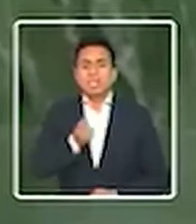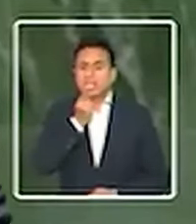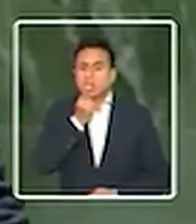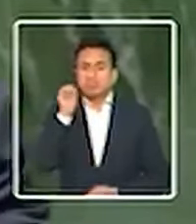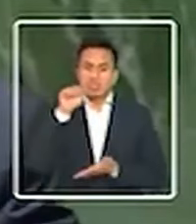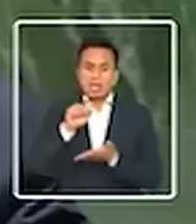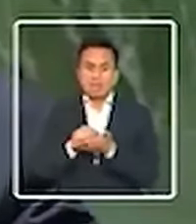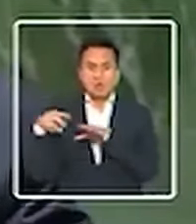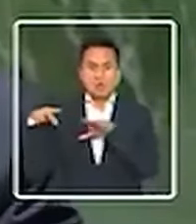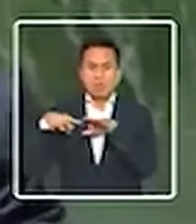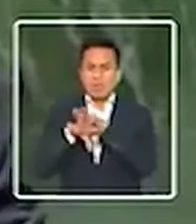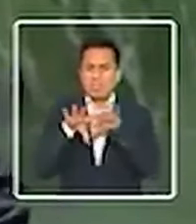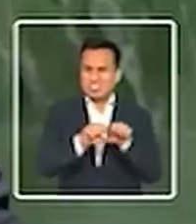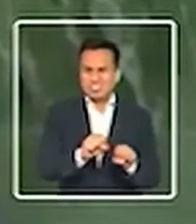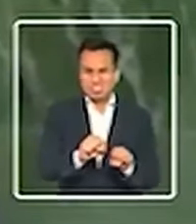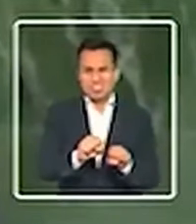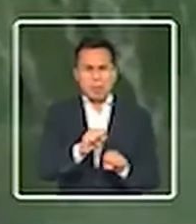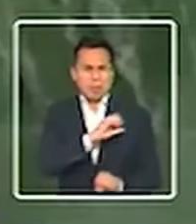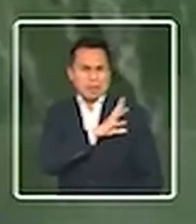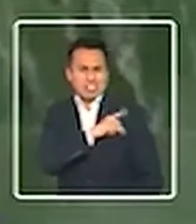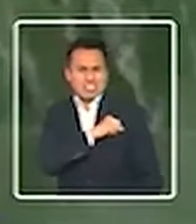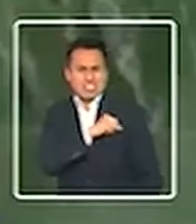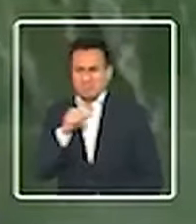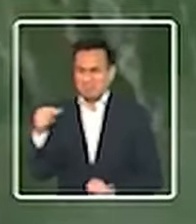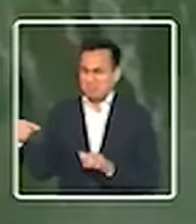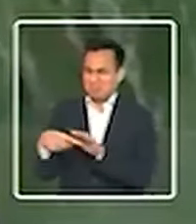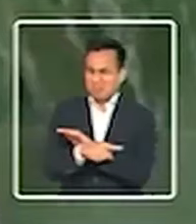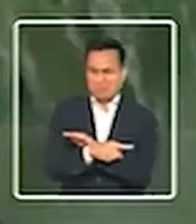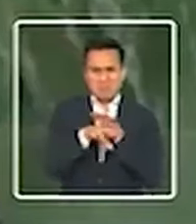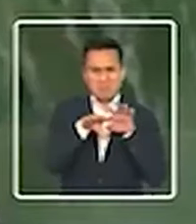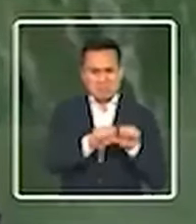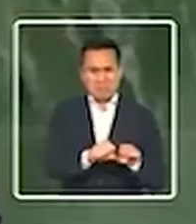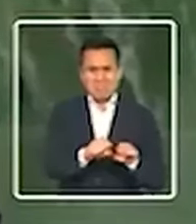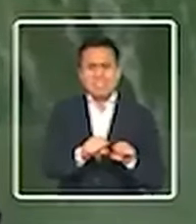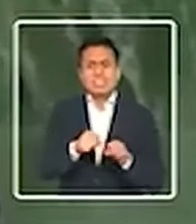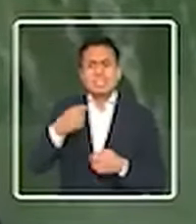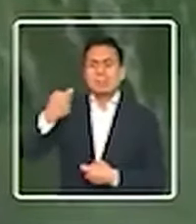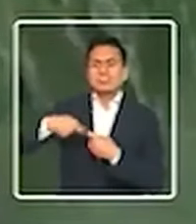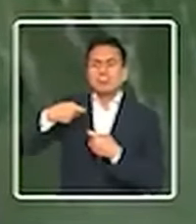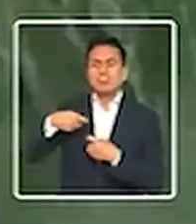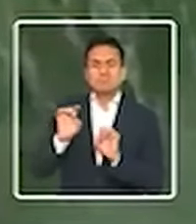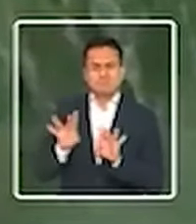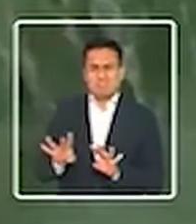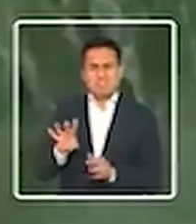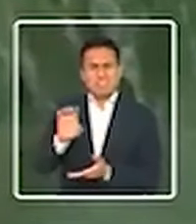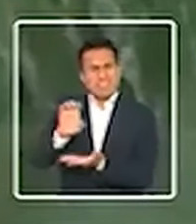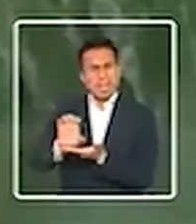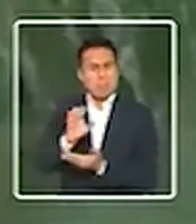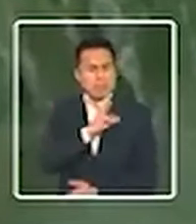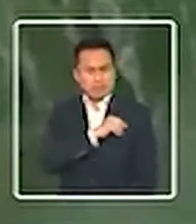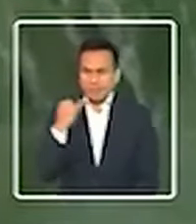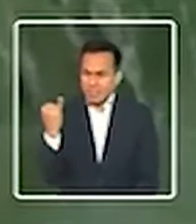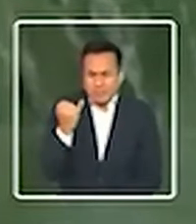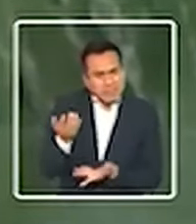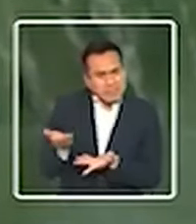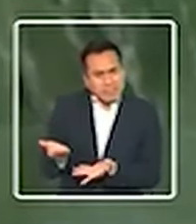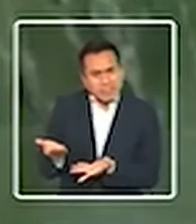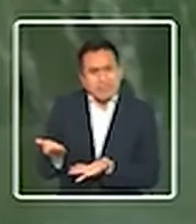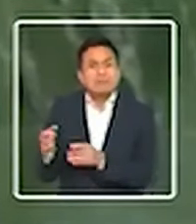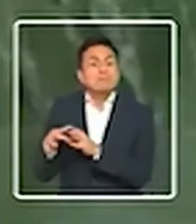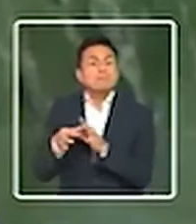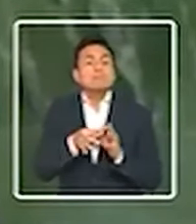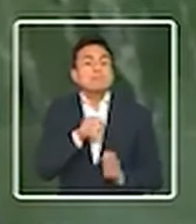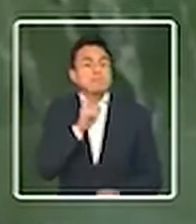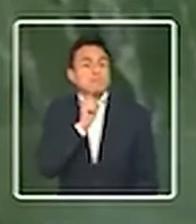Denunciamos la ocupación ilegal de los territorios palestinos y la negación de facto de la existencia de un Estado palestino independiente